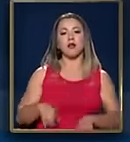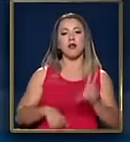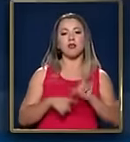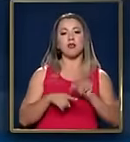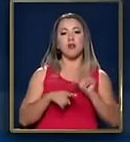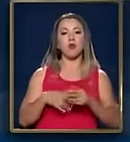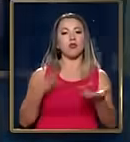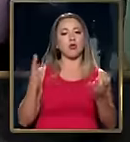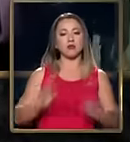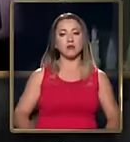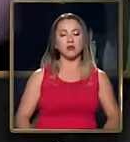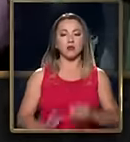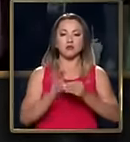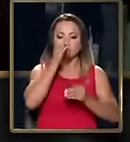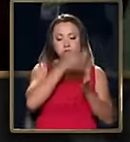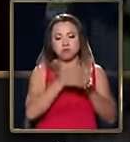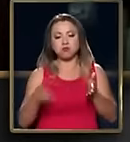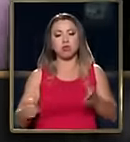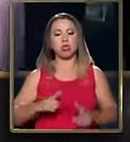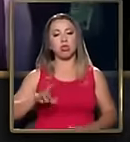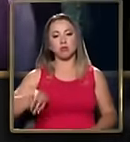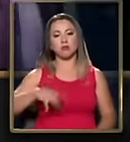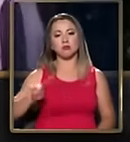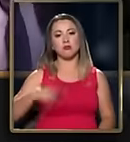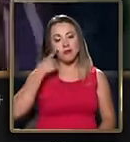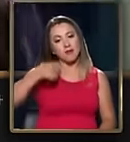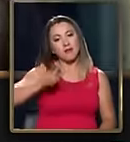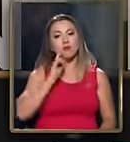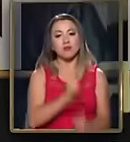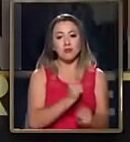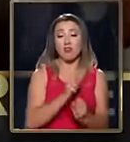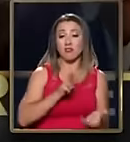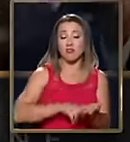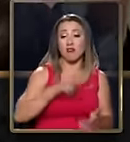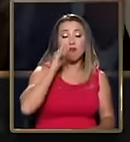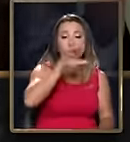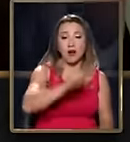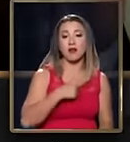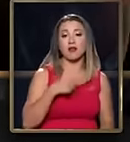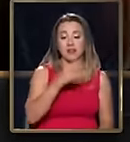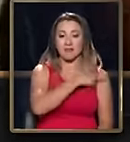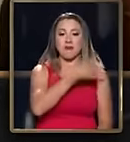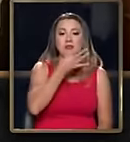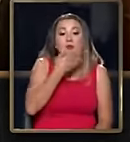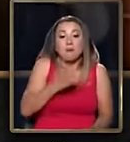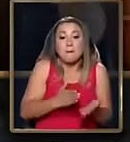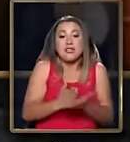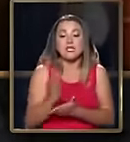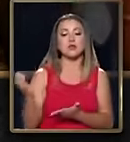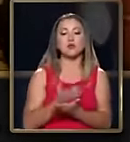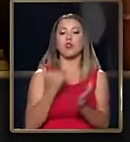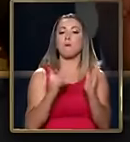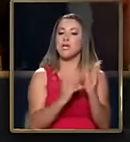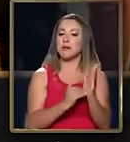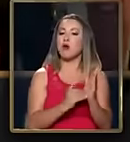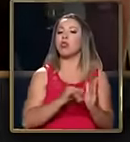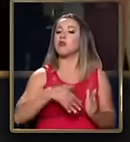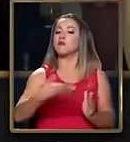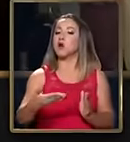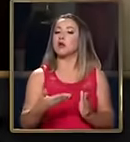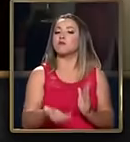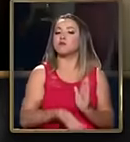weón. El otro día le dije, oye, pero anda a ver una pega. Sí, me dijo que cuidara una pega y el jefe me dijo que al principio iba a ganar el sueldo mínimo, pero